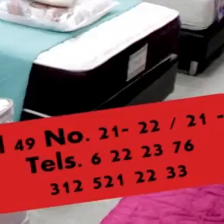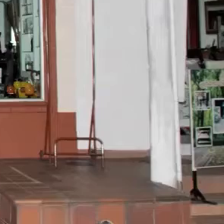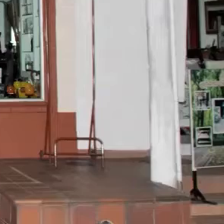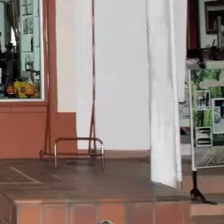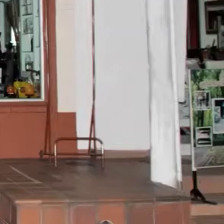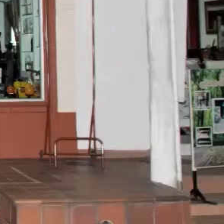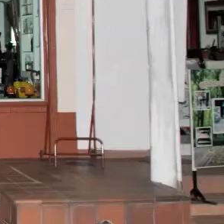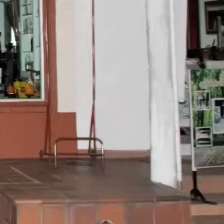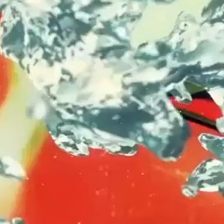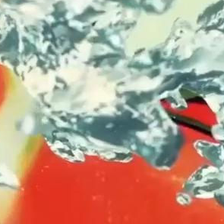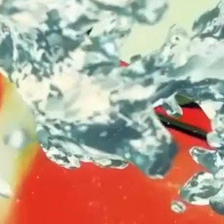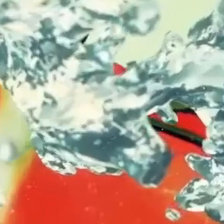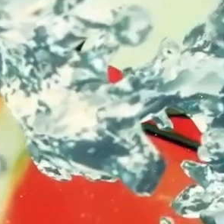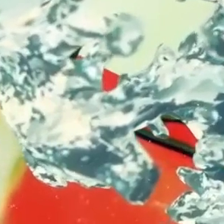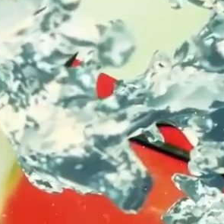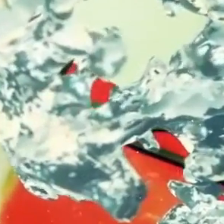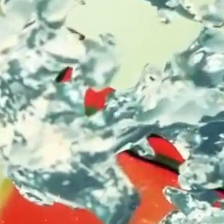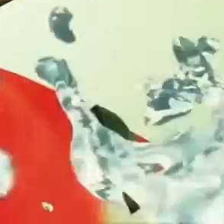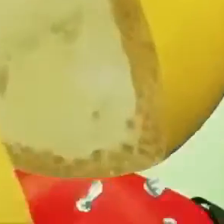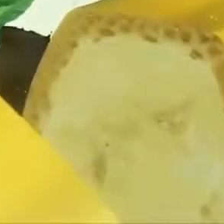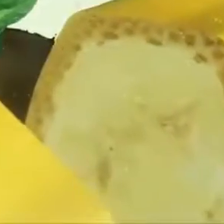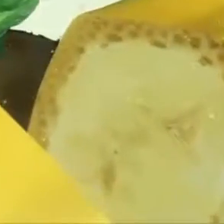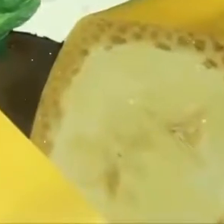y 2126.